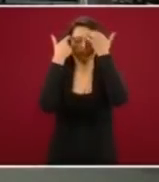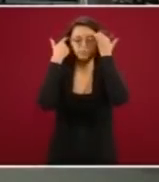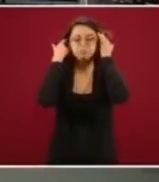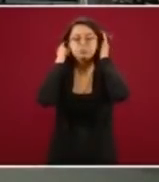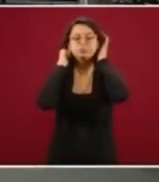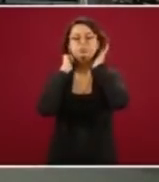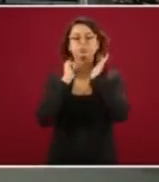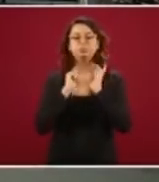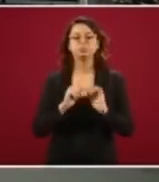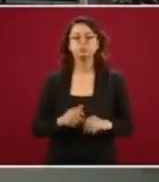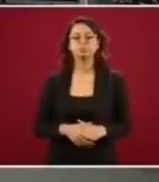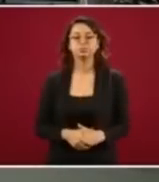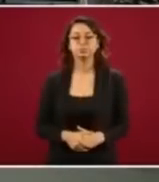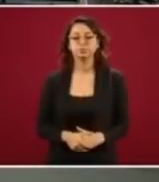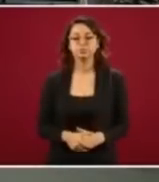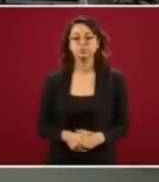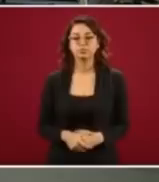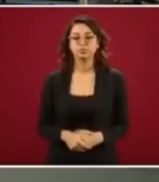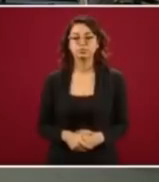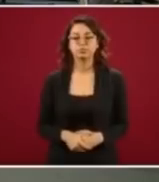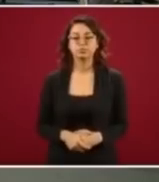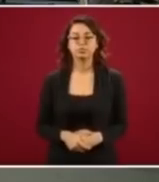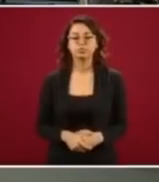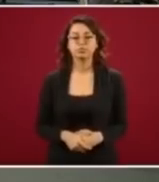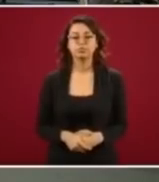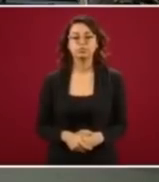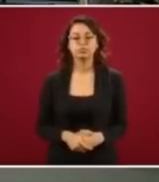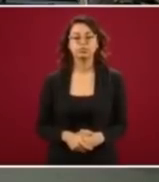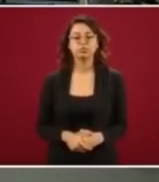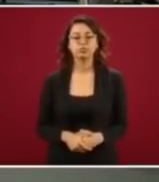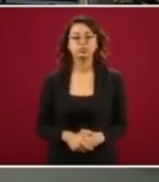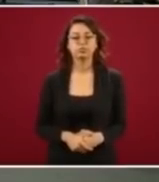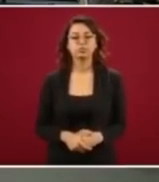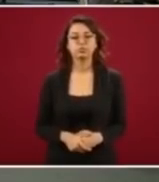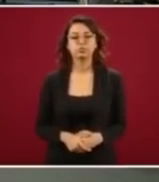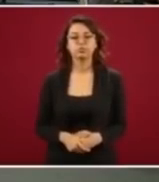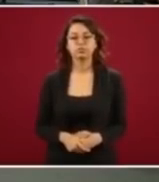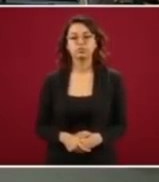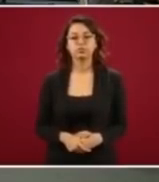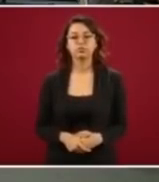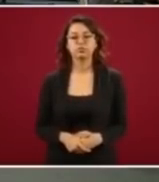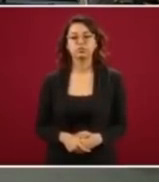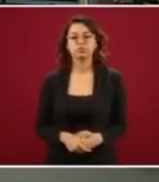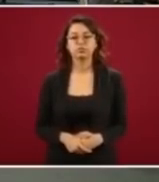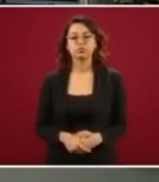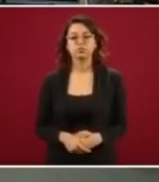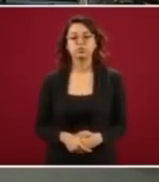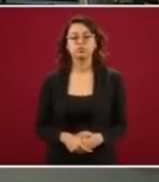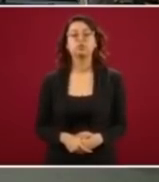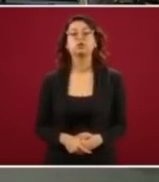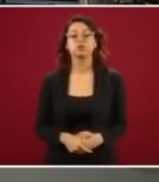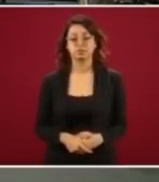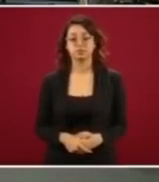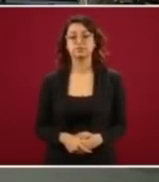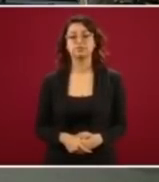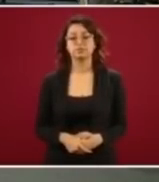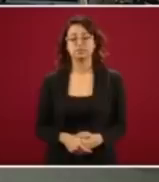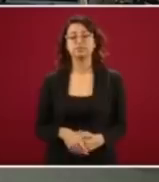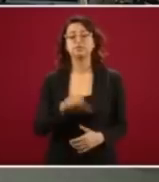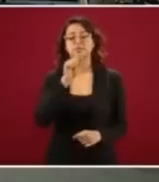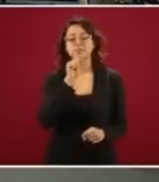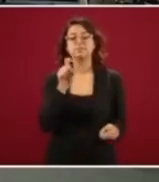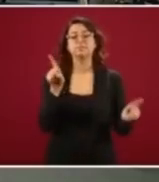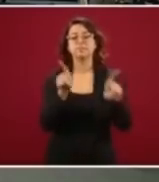gobiernos, si quieres decir cómo nos han respondido, también agradecerle a los alemanes. Sí, y